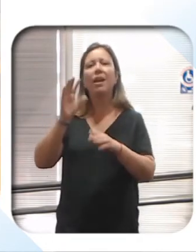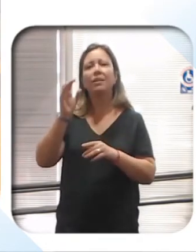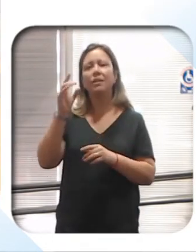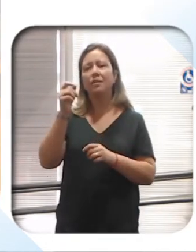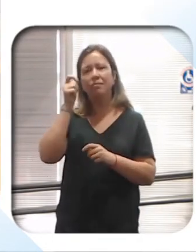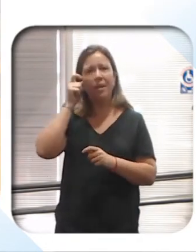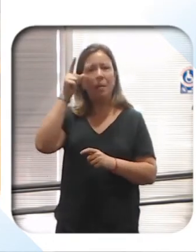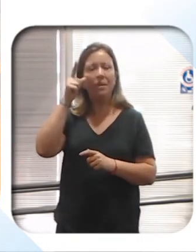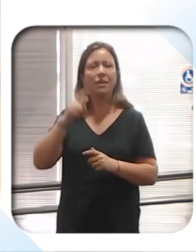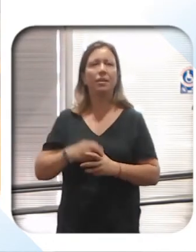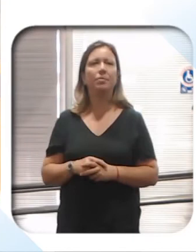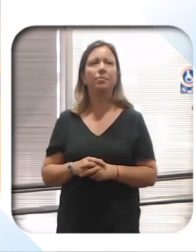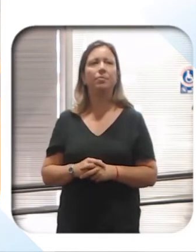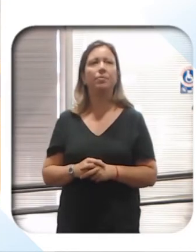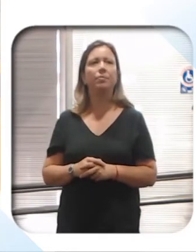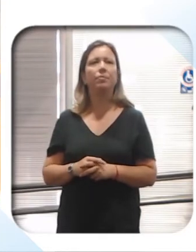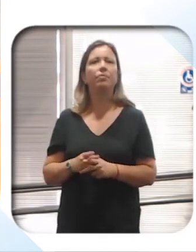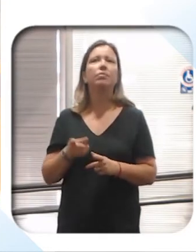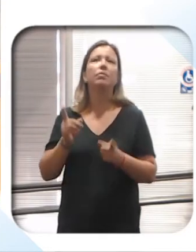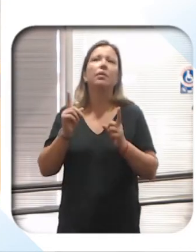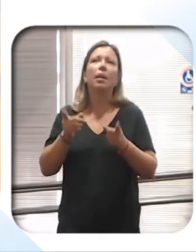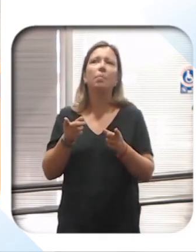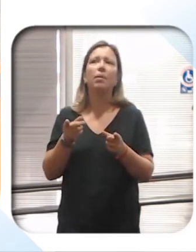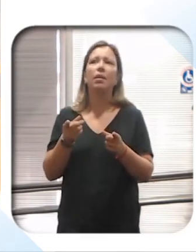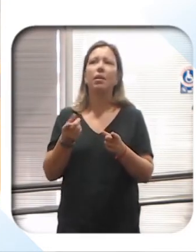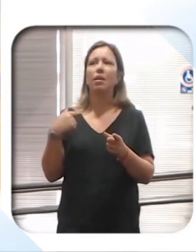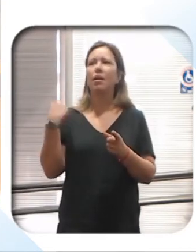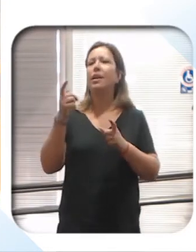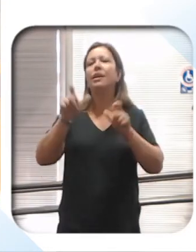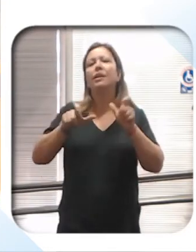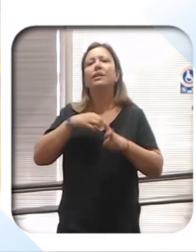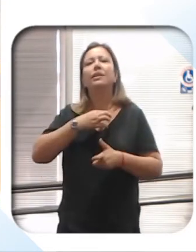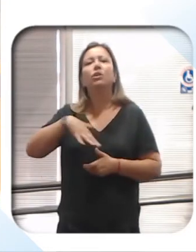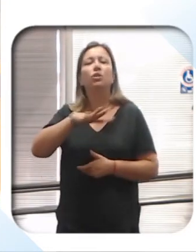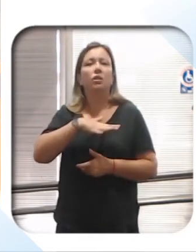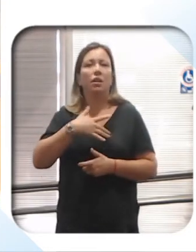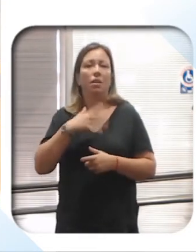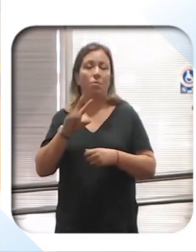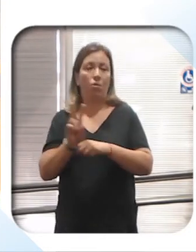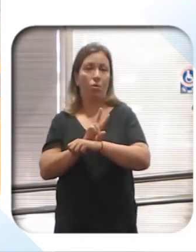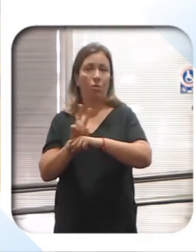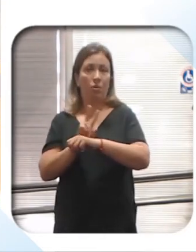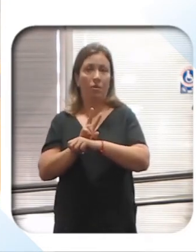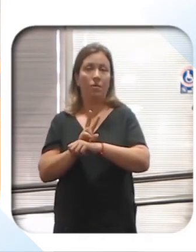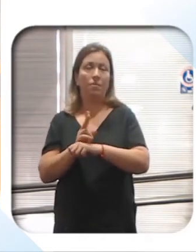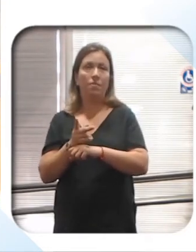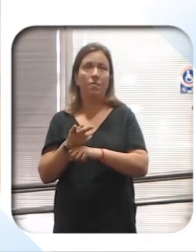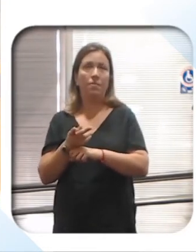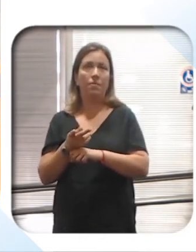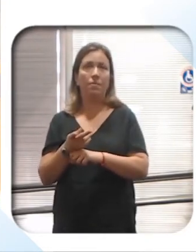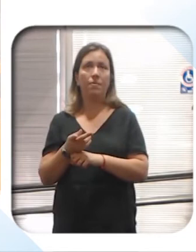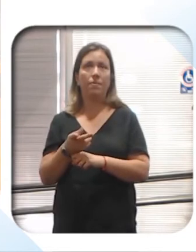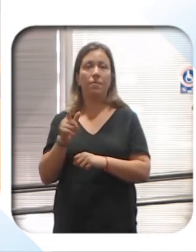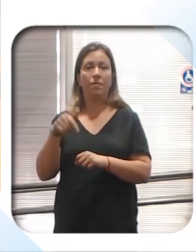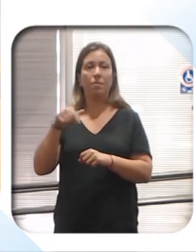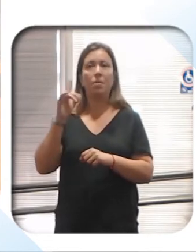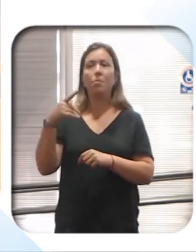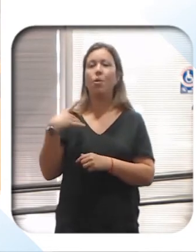y de última, en algo que en la seguridad social para nosotros, a este